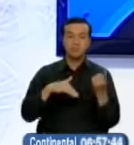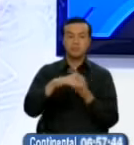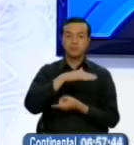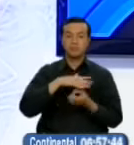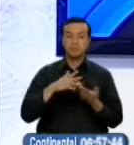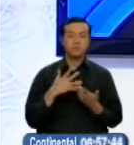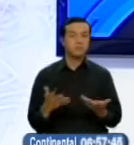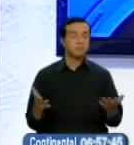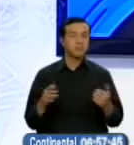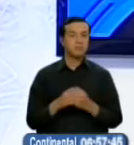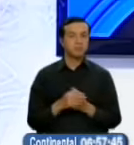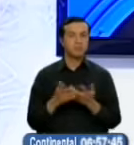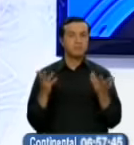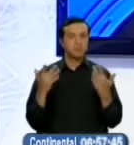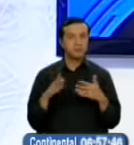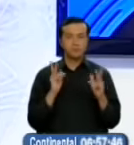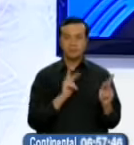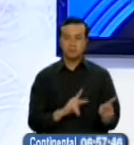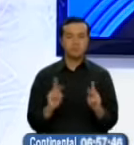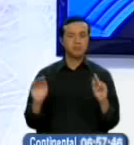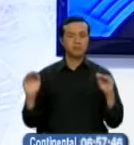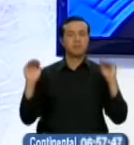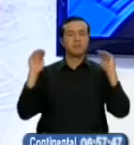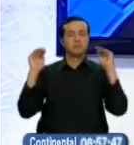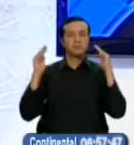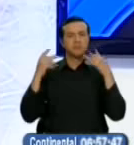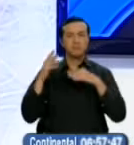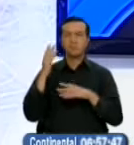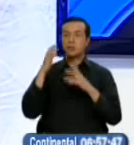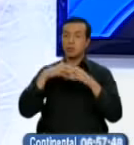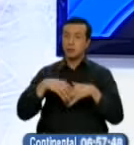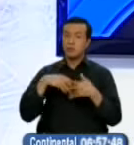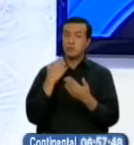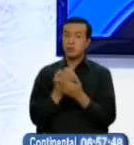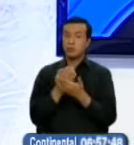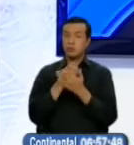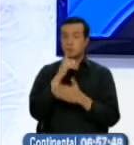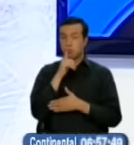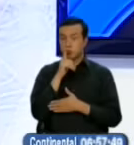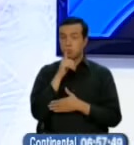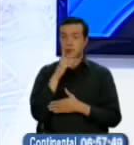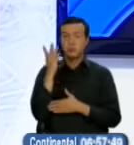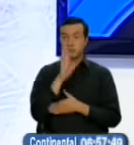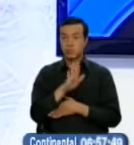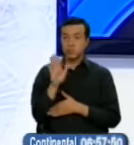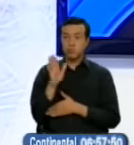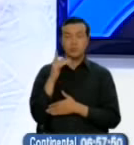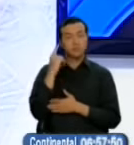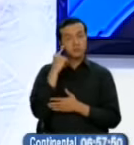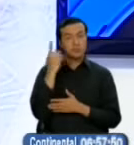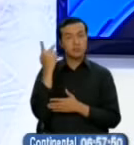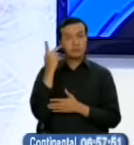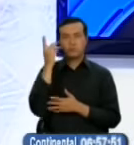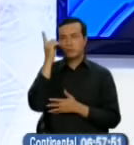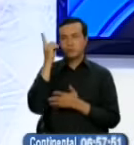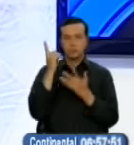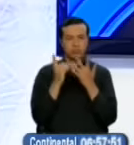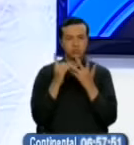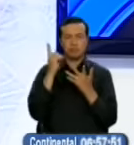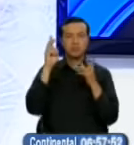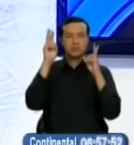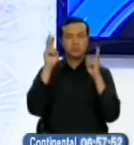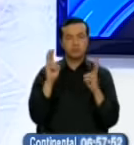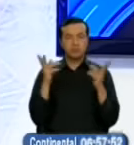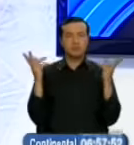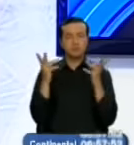las que se ha desplegado el plan de alto rendimiento a pesar de la crisis económica por parte de esta cartera de Estado, entre otros temas que